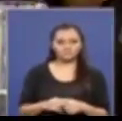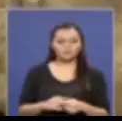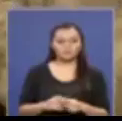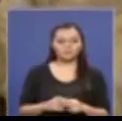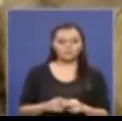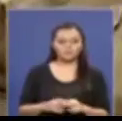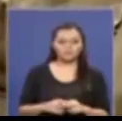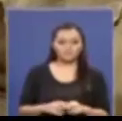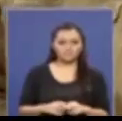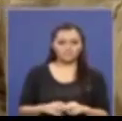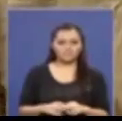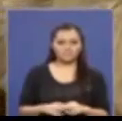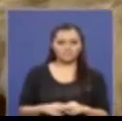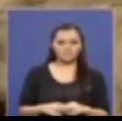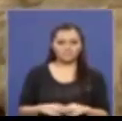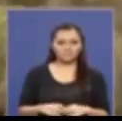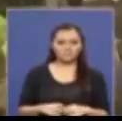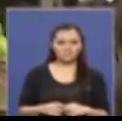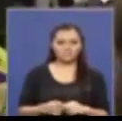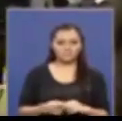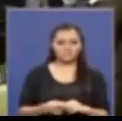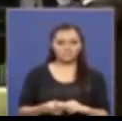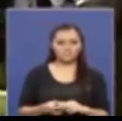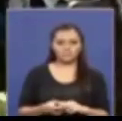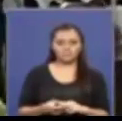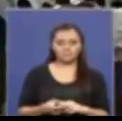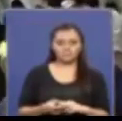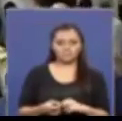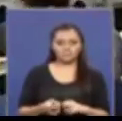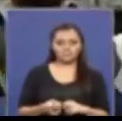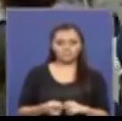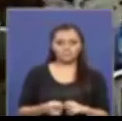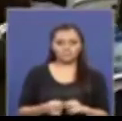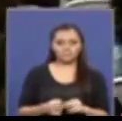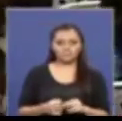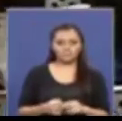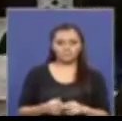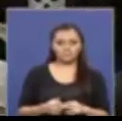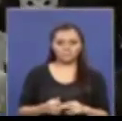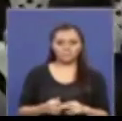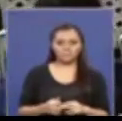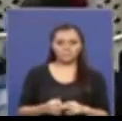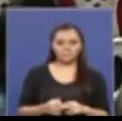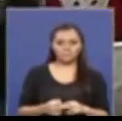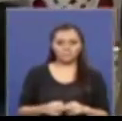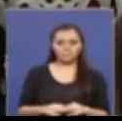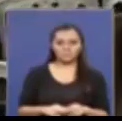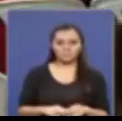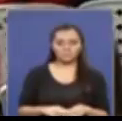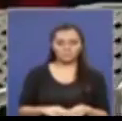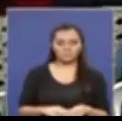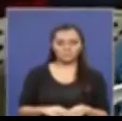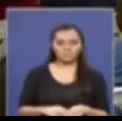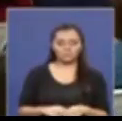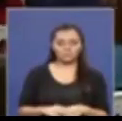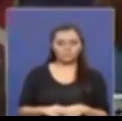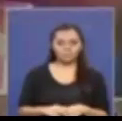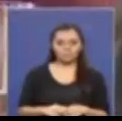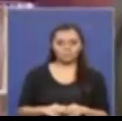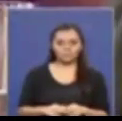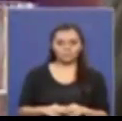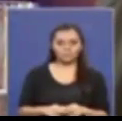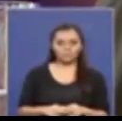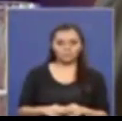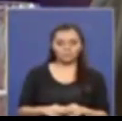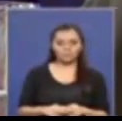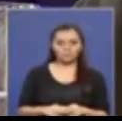que jugaron con mi barro, con hambre y sed, por ti. Bueno,